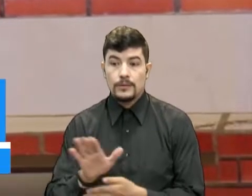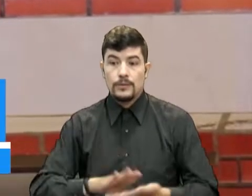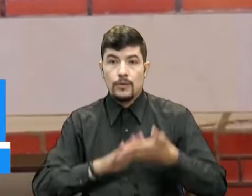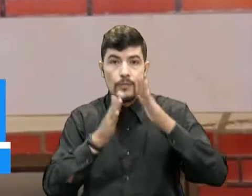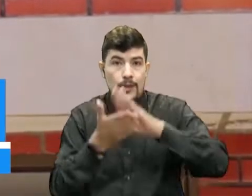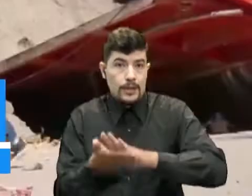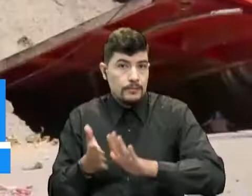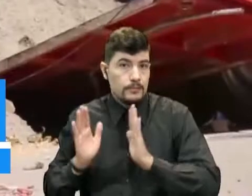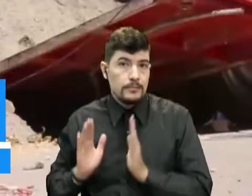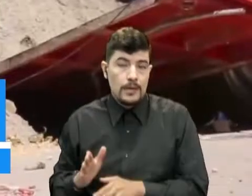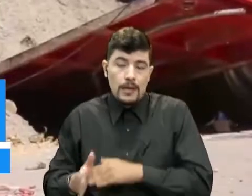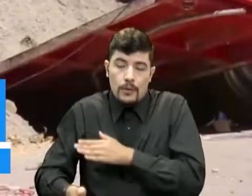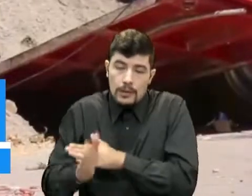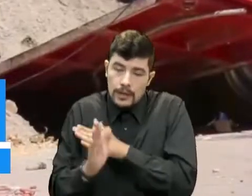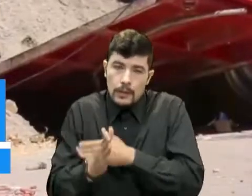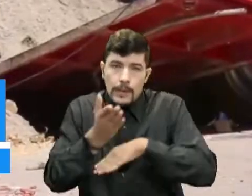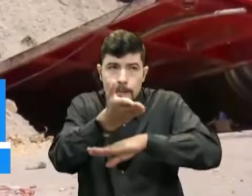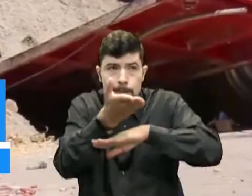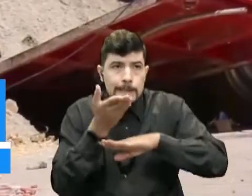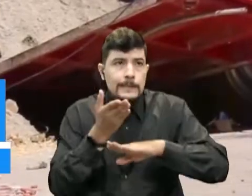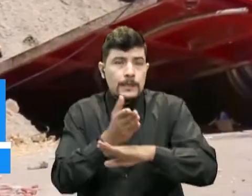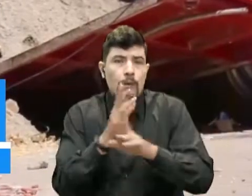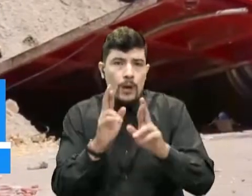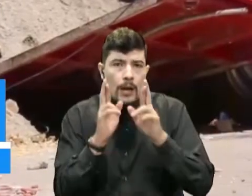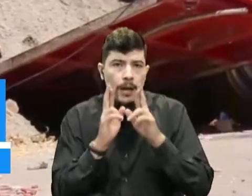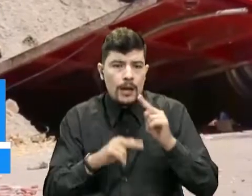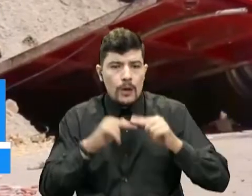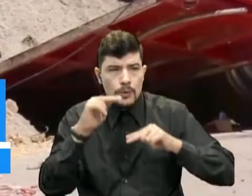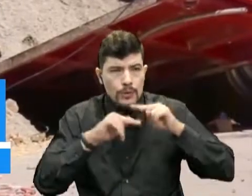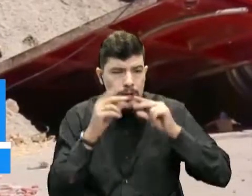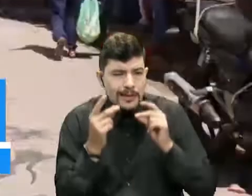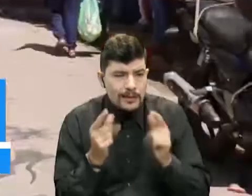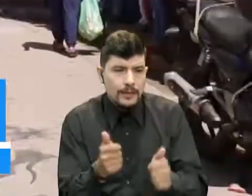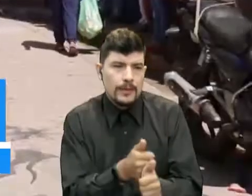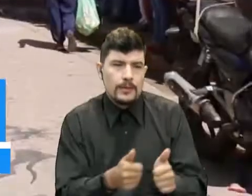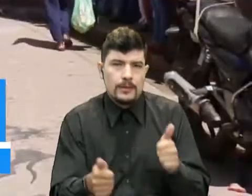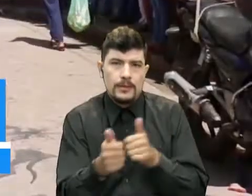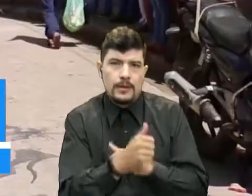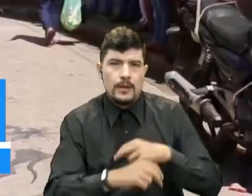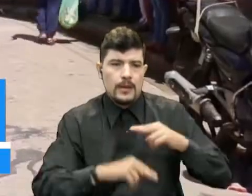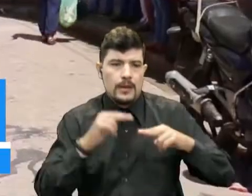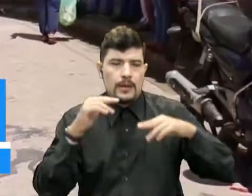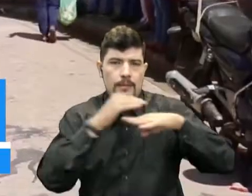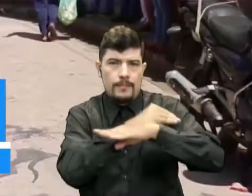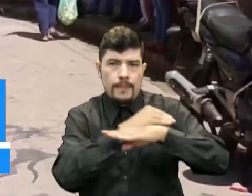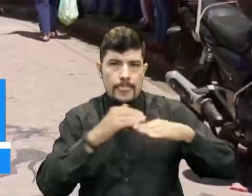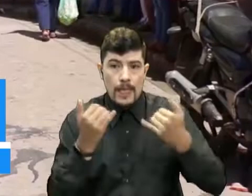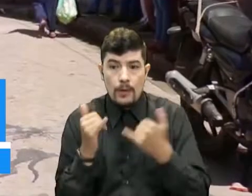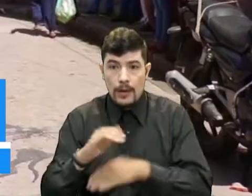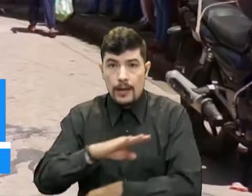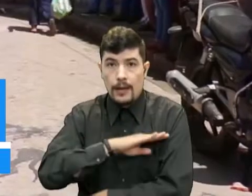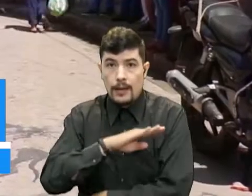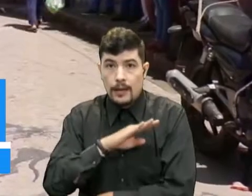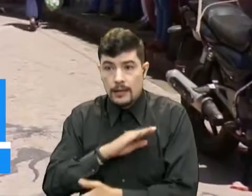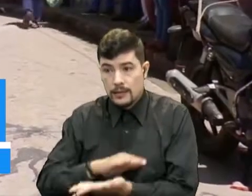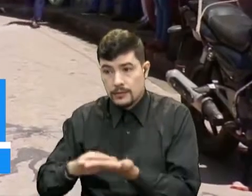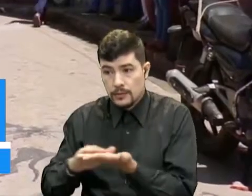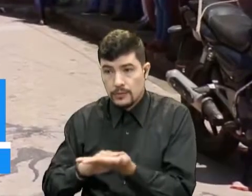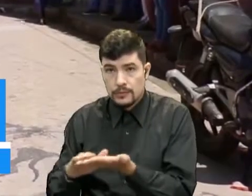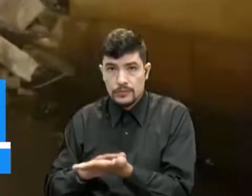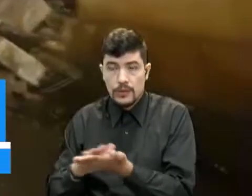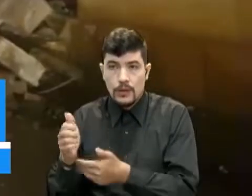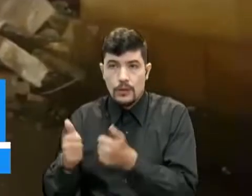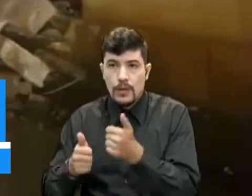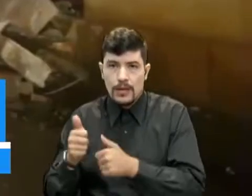deberá continuar rogando para que no se presenten más emergencias, mientras que las autoridades de turno efectúan soluciones concretas como lo serían